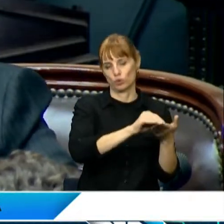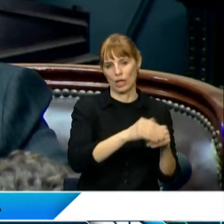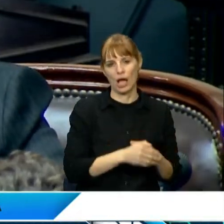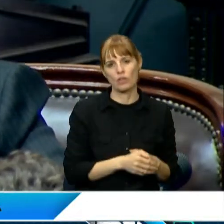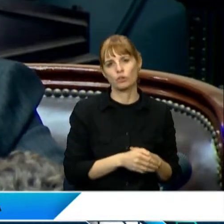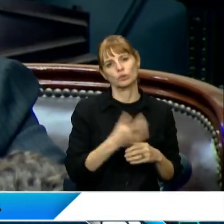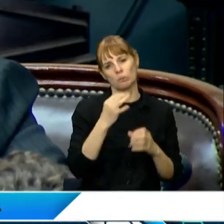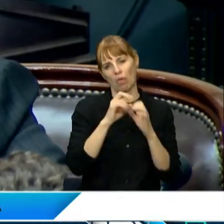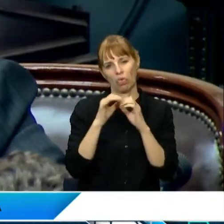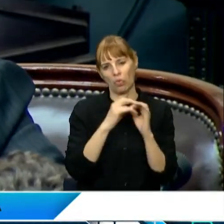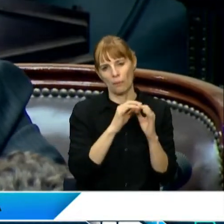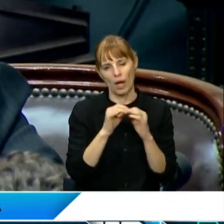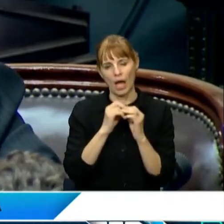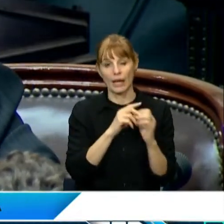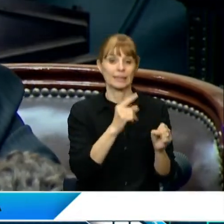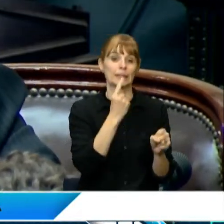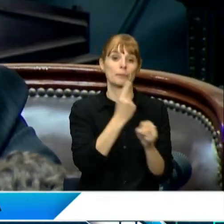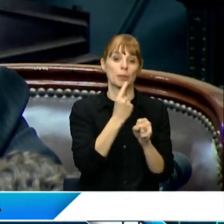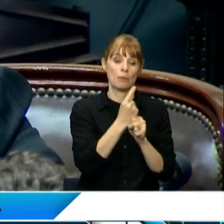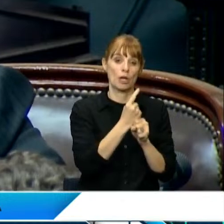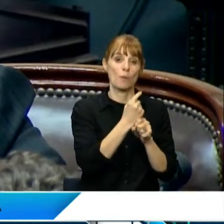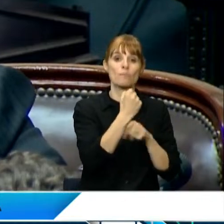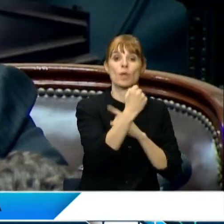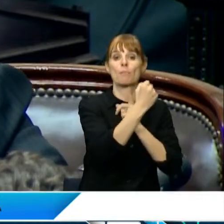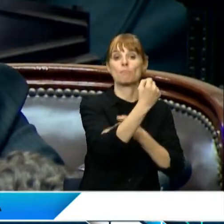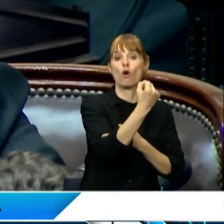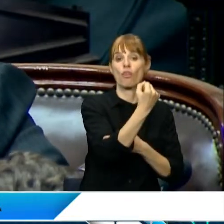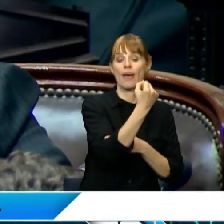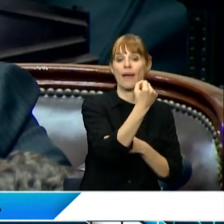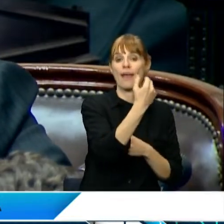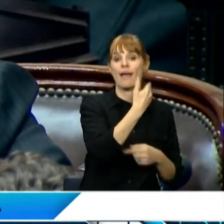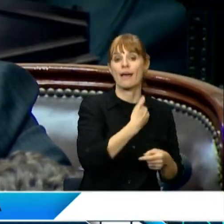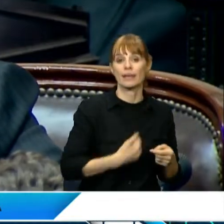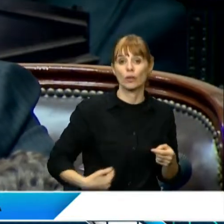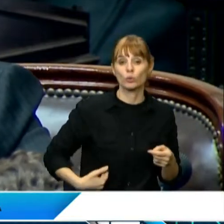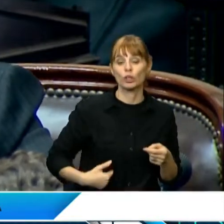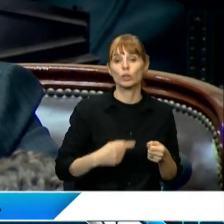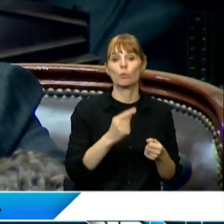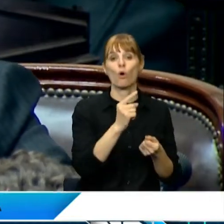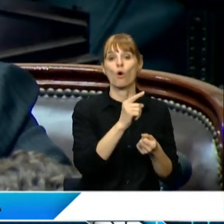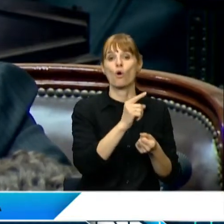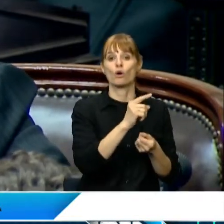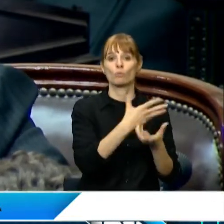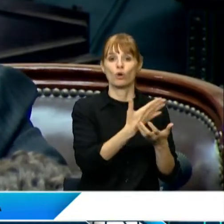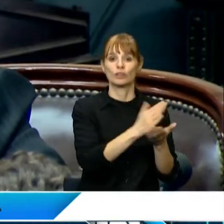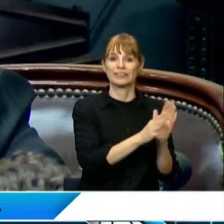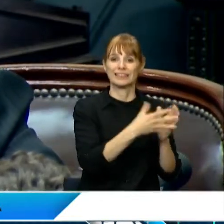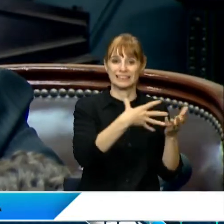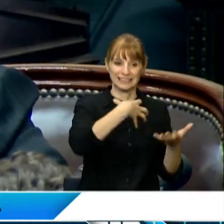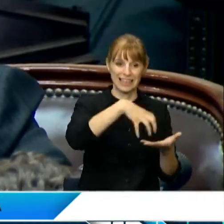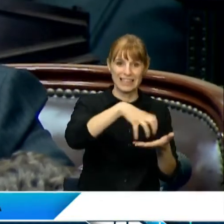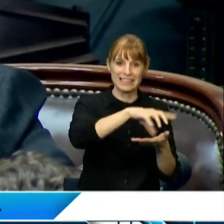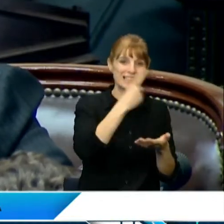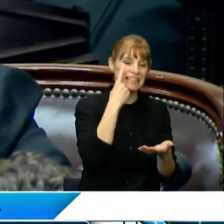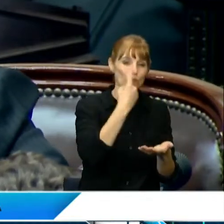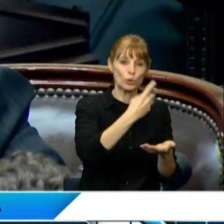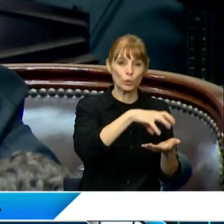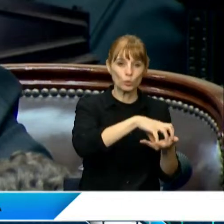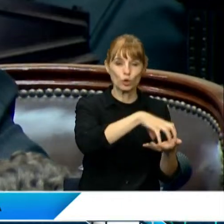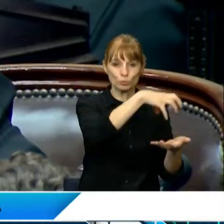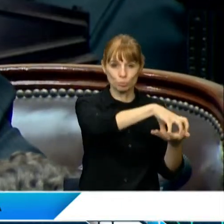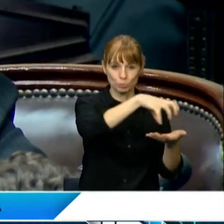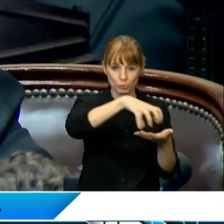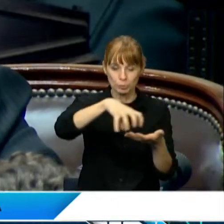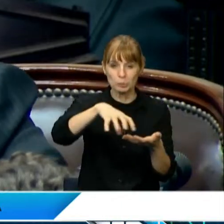los argumentos. Primero, que el Poder Ejecutivo no pueda disolver institutos de ciencia, tecnología y cultura, tales